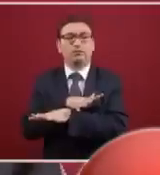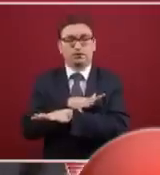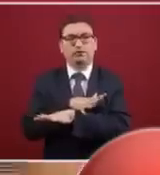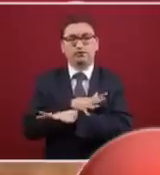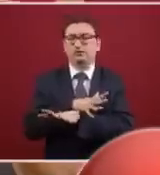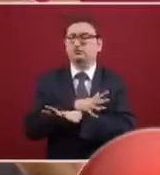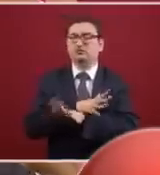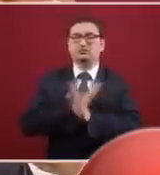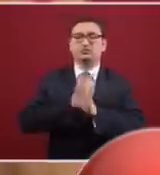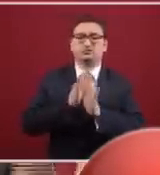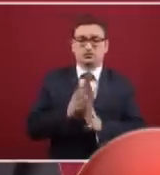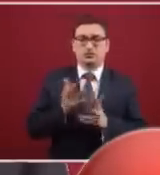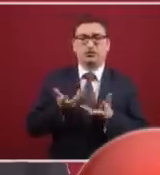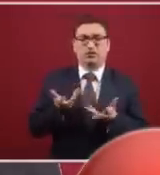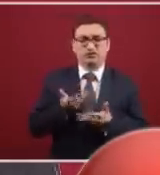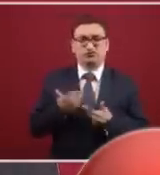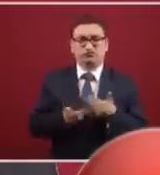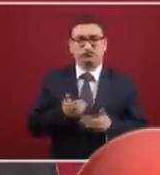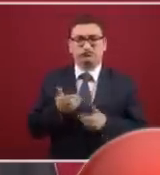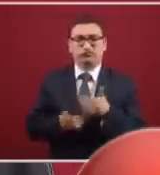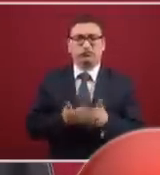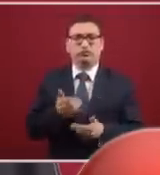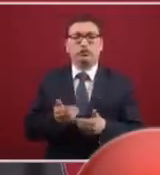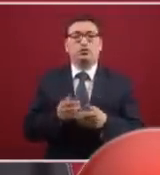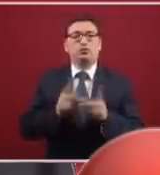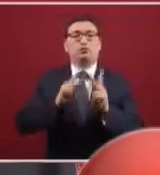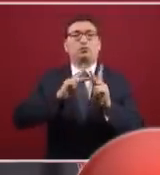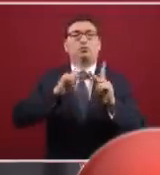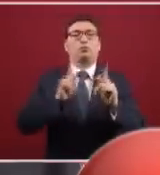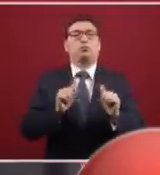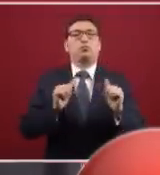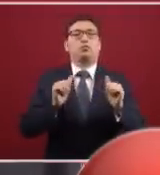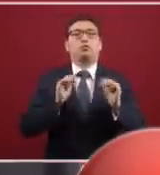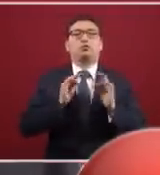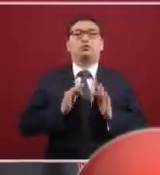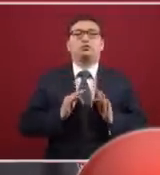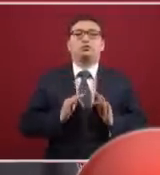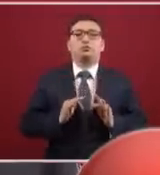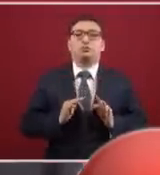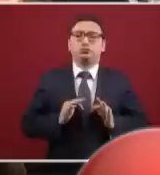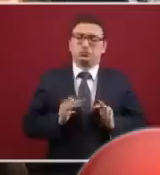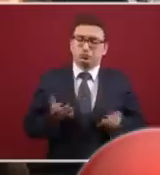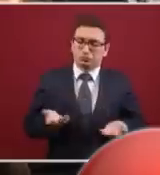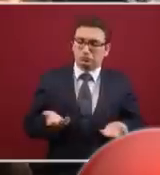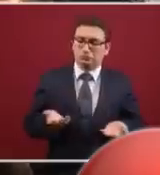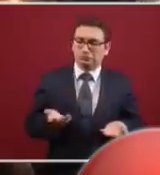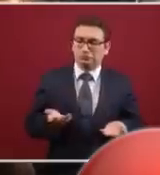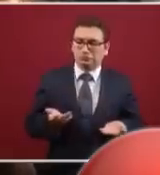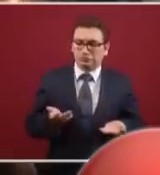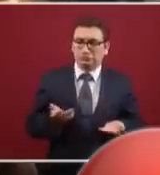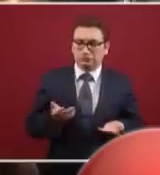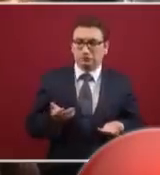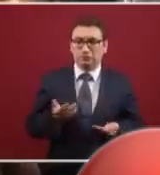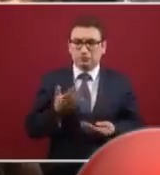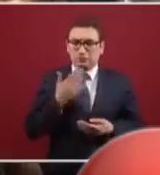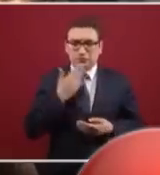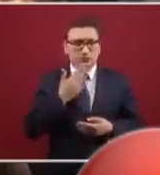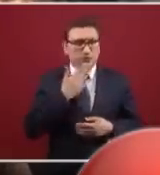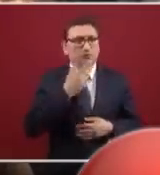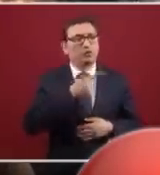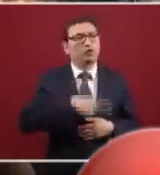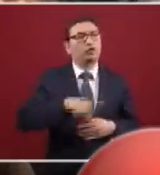la estamos llevando a cabo de manera pacífica, y es una revolución de las